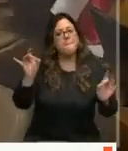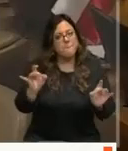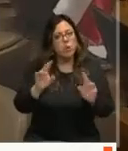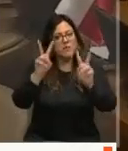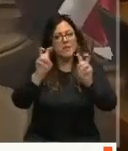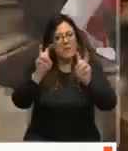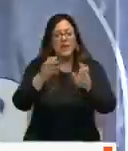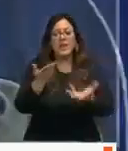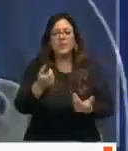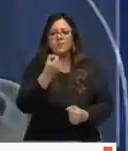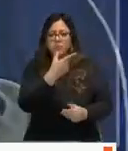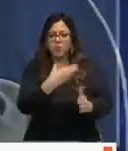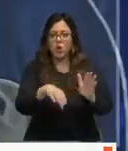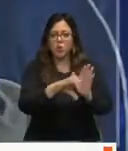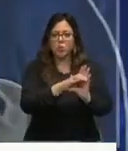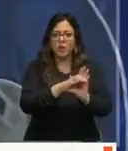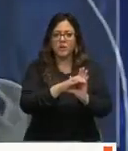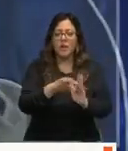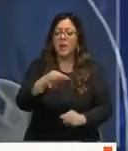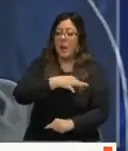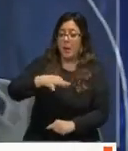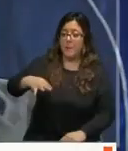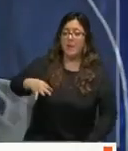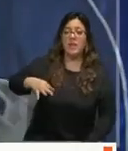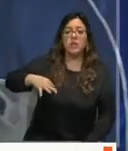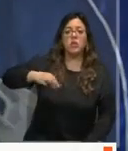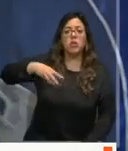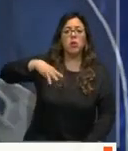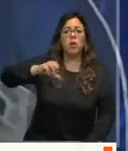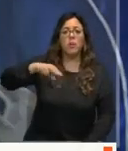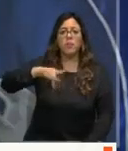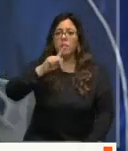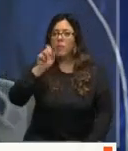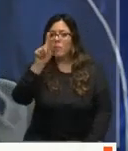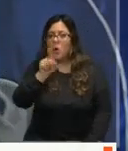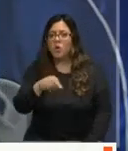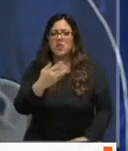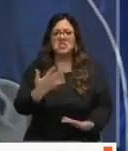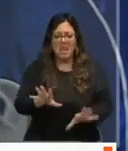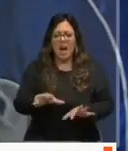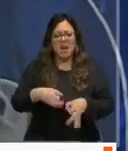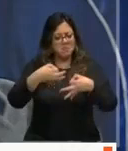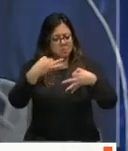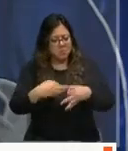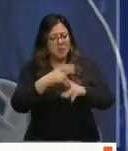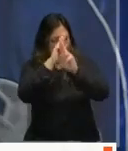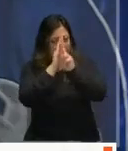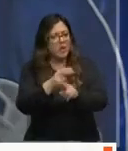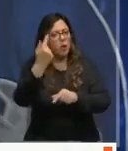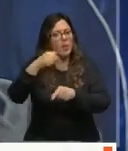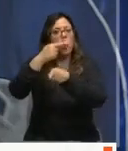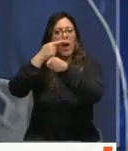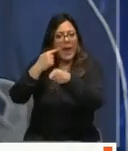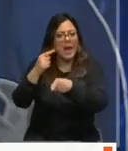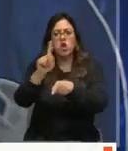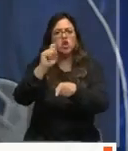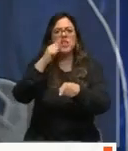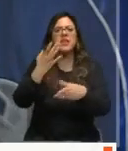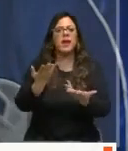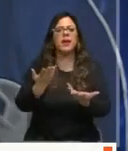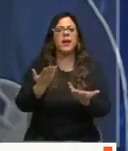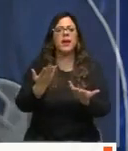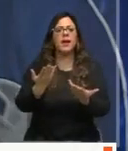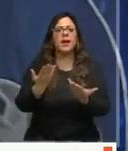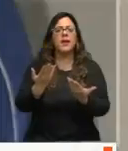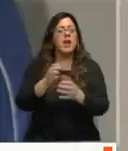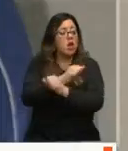acusación constitucional. El ministro Montes goza de muchísimo prestigio y mucho respeto para nosotros, pero el ministro Montes no es una vaca sagrada y